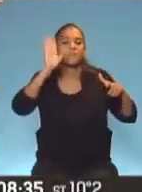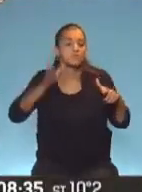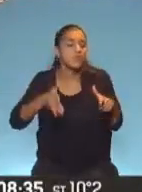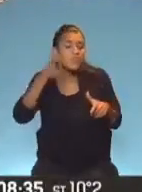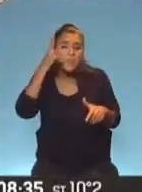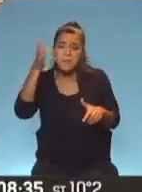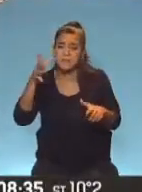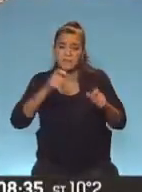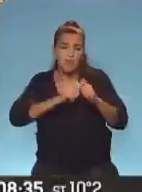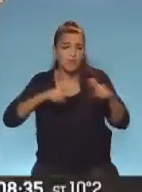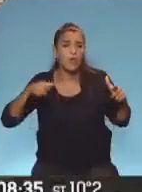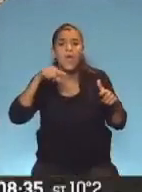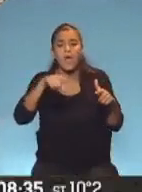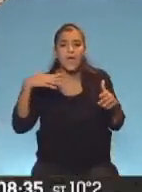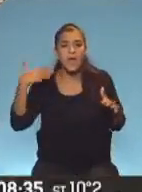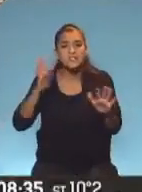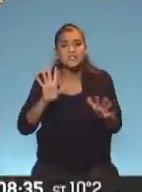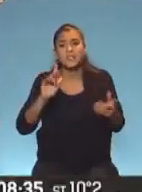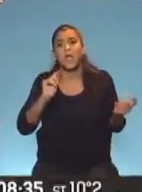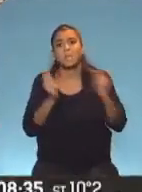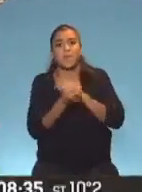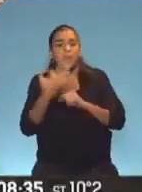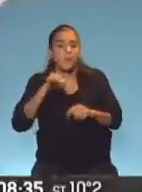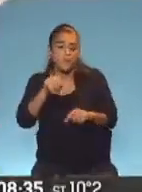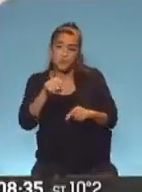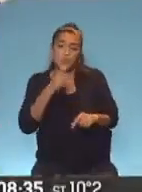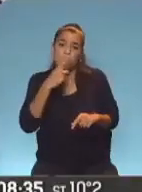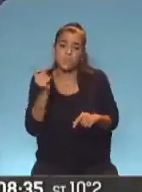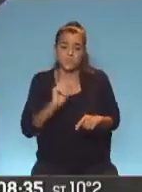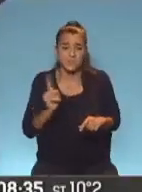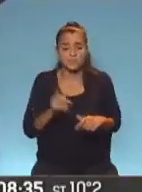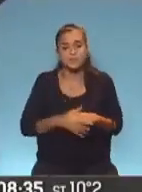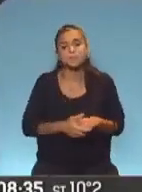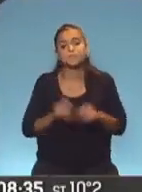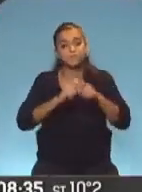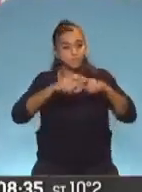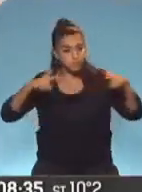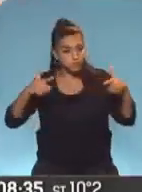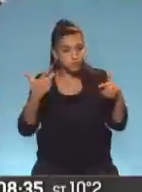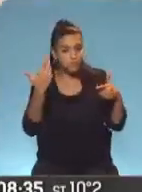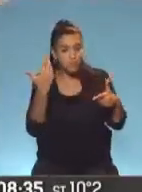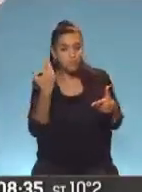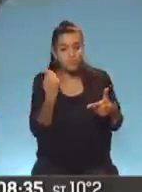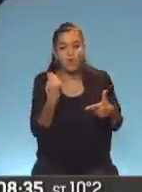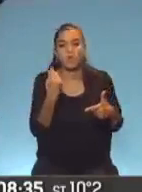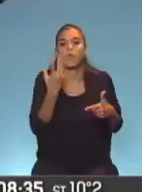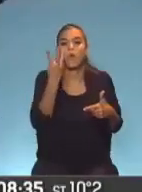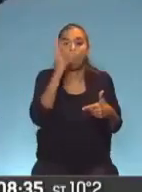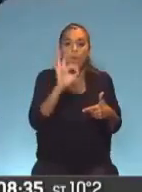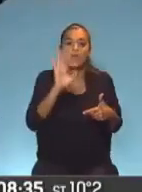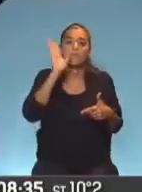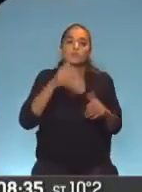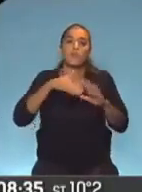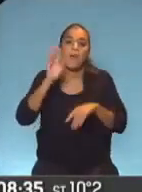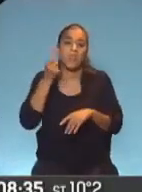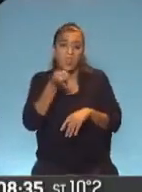enormidad. Esa era la tendencia, revertir esa tendencia no es fácil. Ahora, doctor, ¿aumentó porque hubo un 40% más de